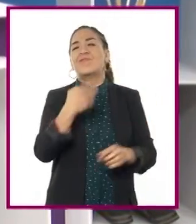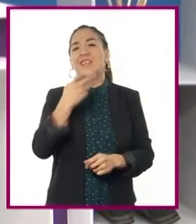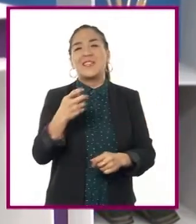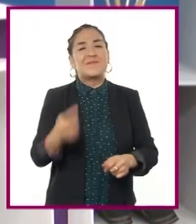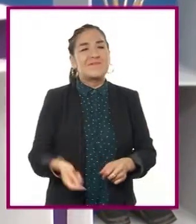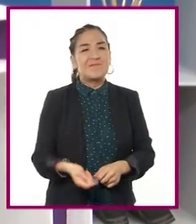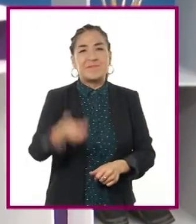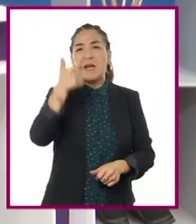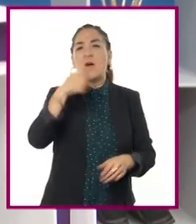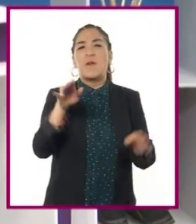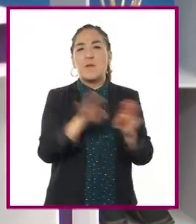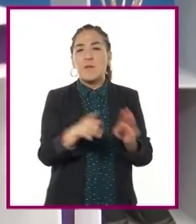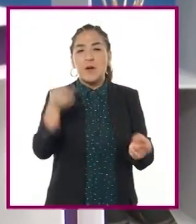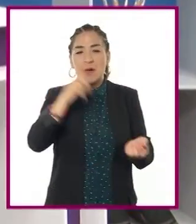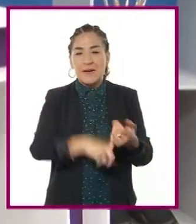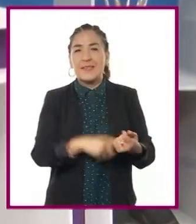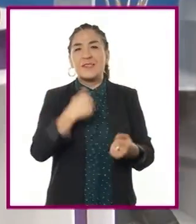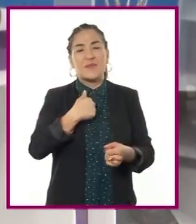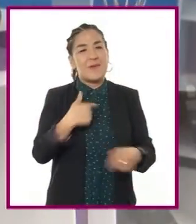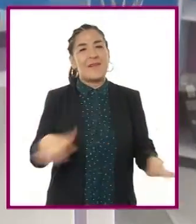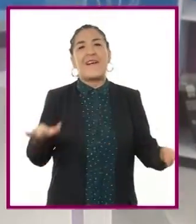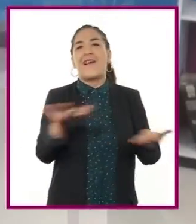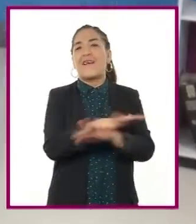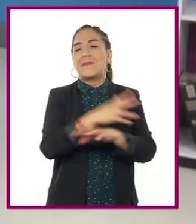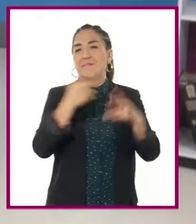Chernóbil hizo de mí otro hombre.